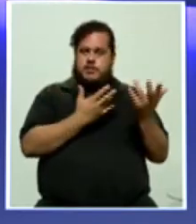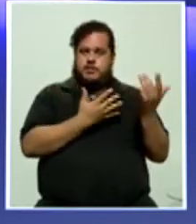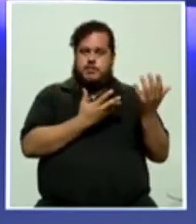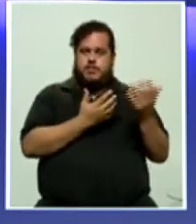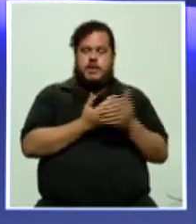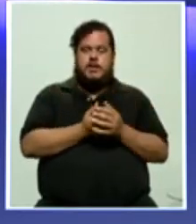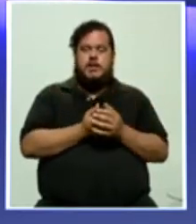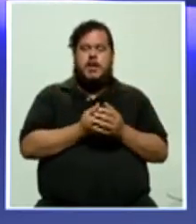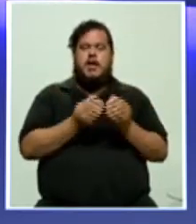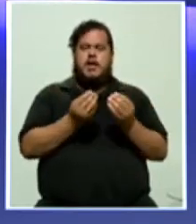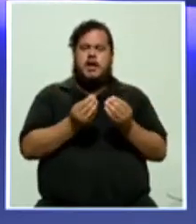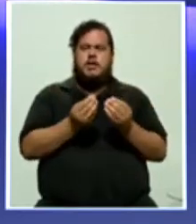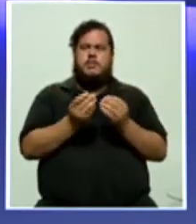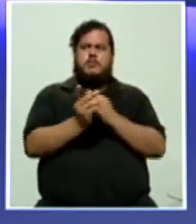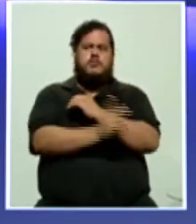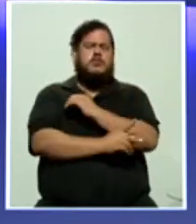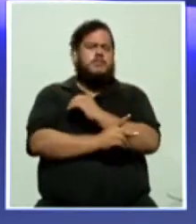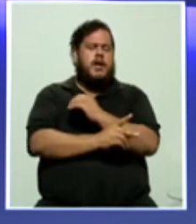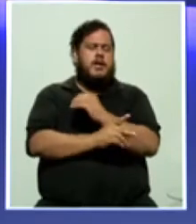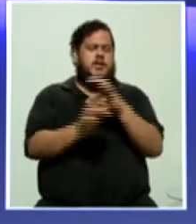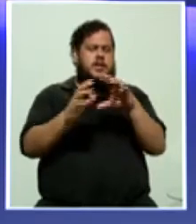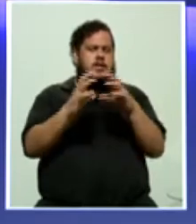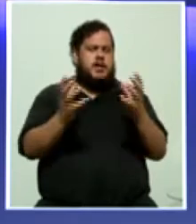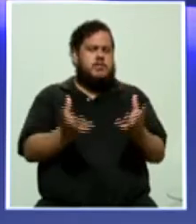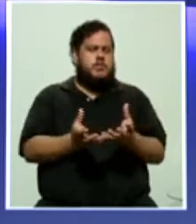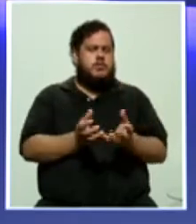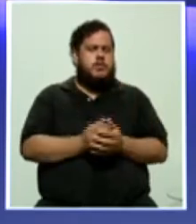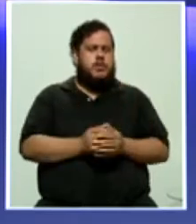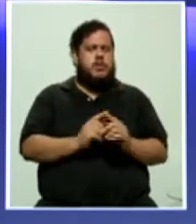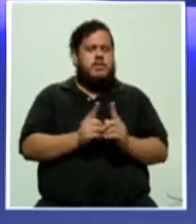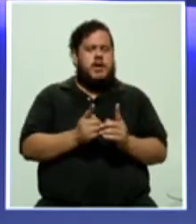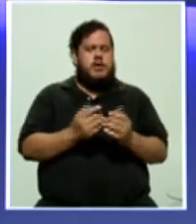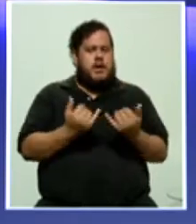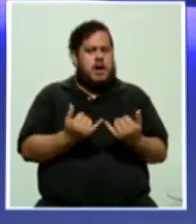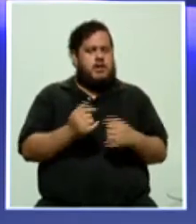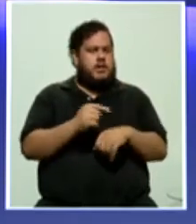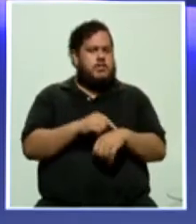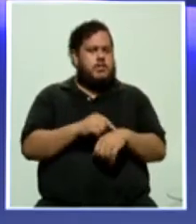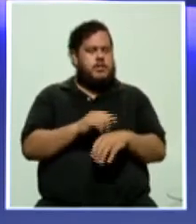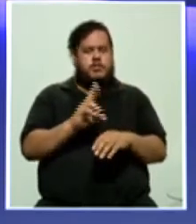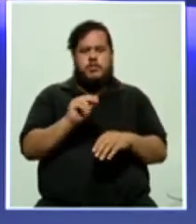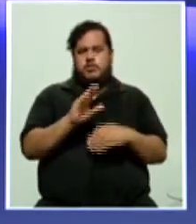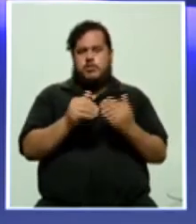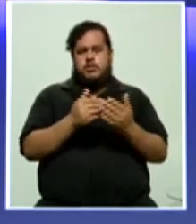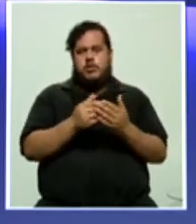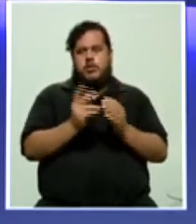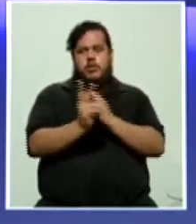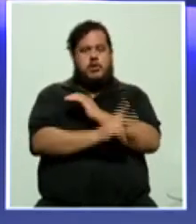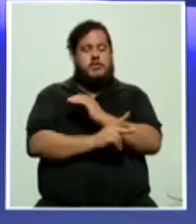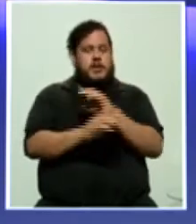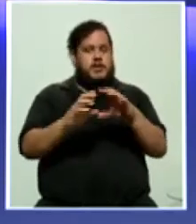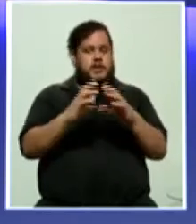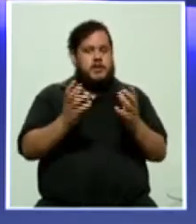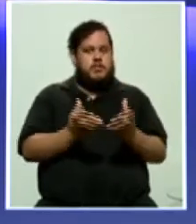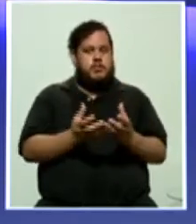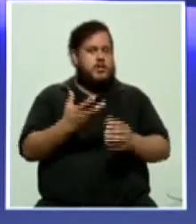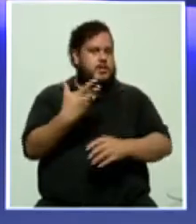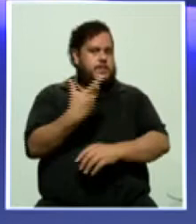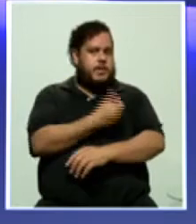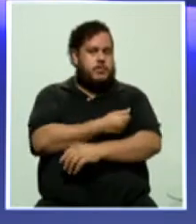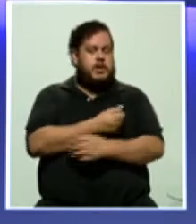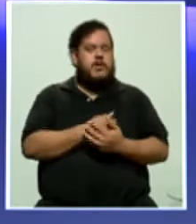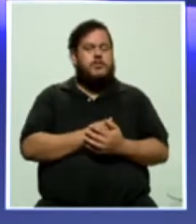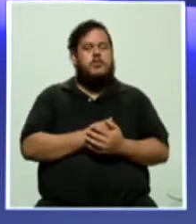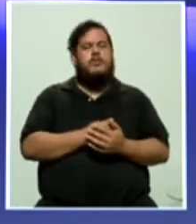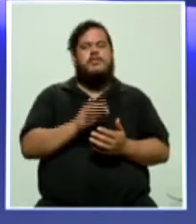en muchos países del mundo. Pero en este momento no todos los países del mundo están vacunando a